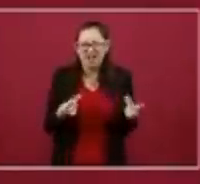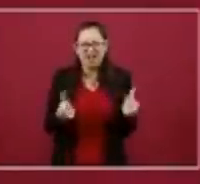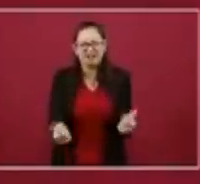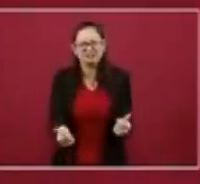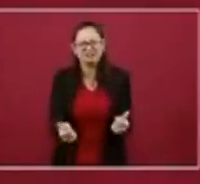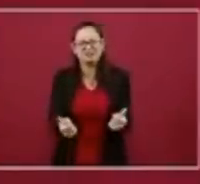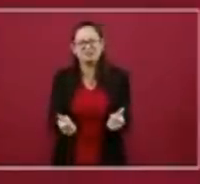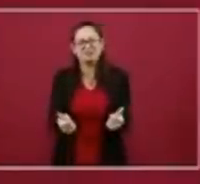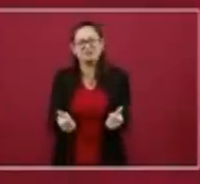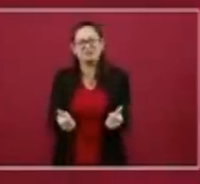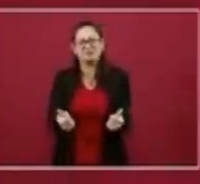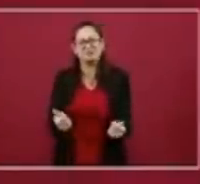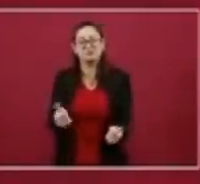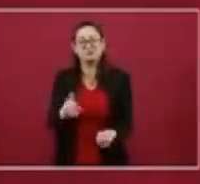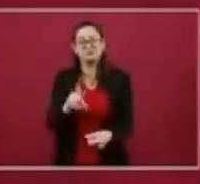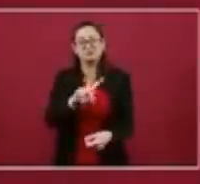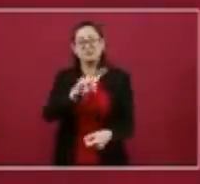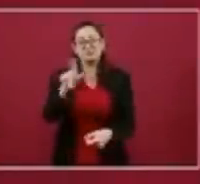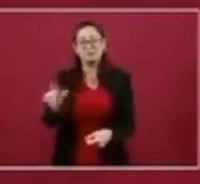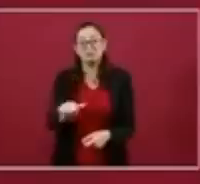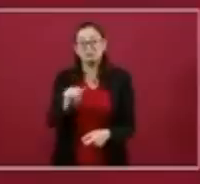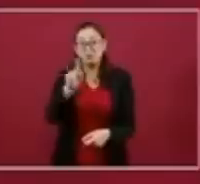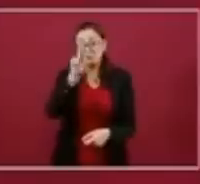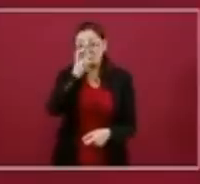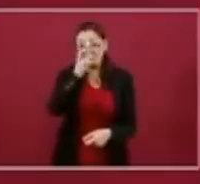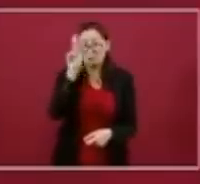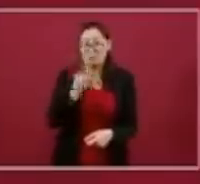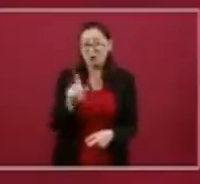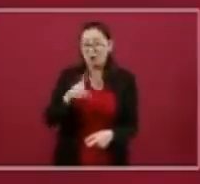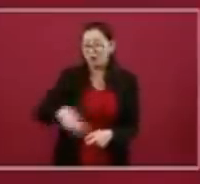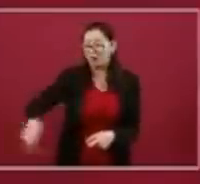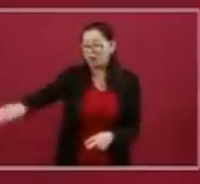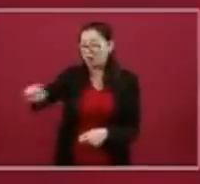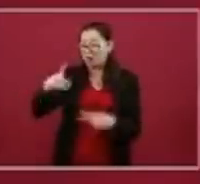y lo peor, la antidemocracia. Imagínense,